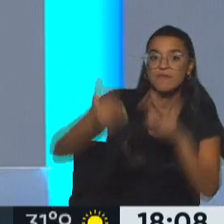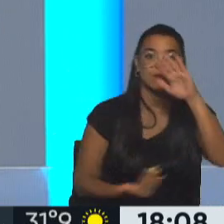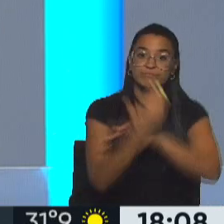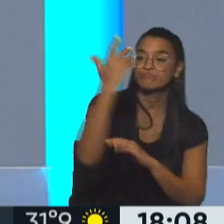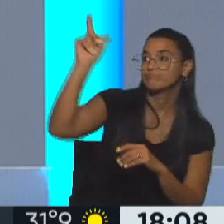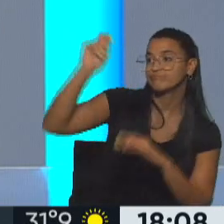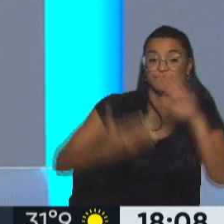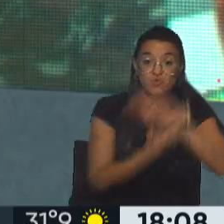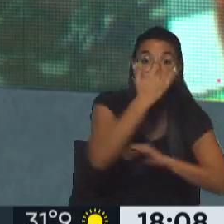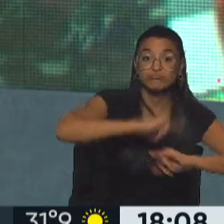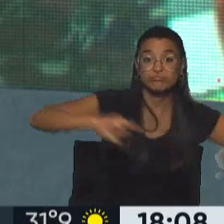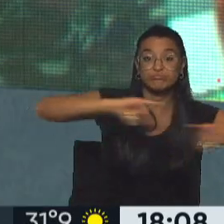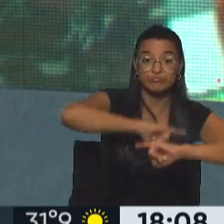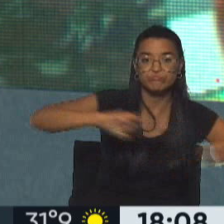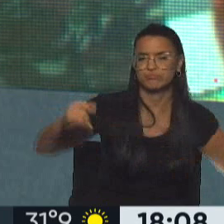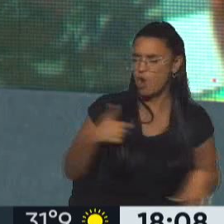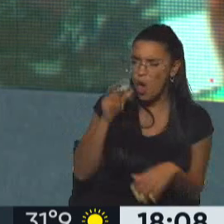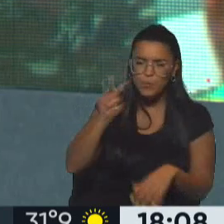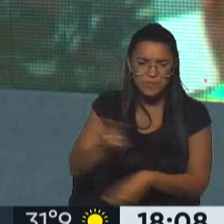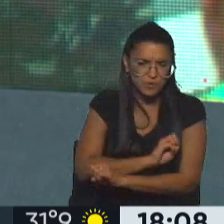publicaban en sus redes sociales